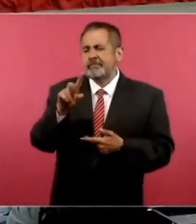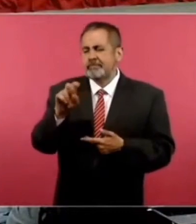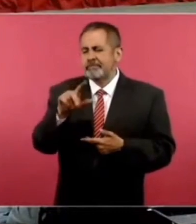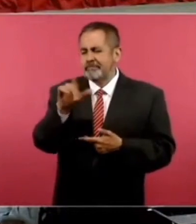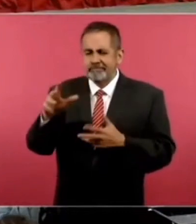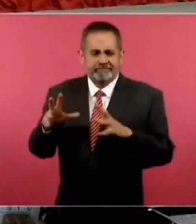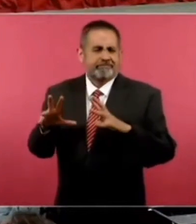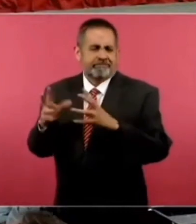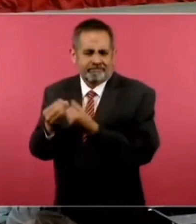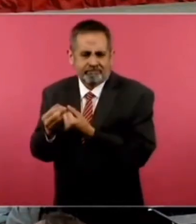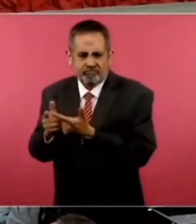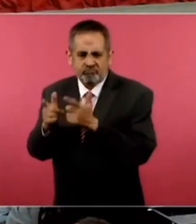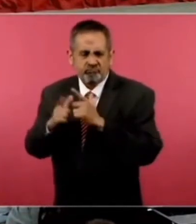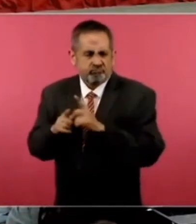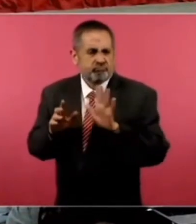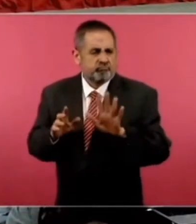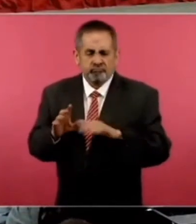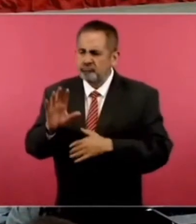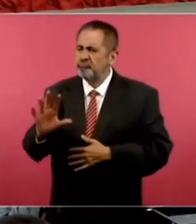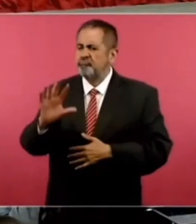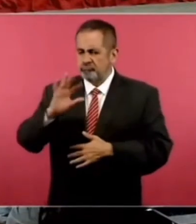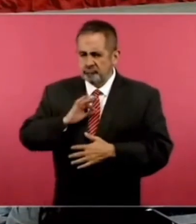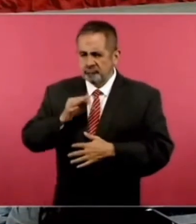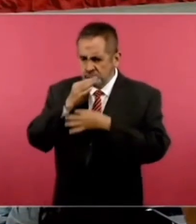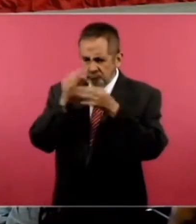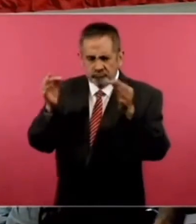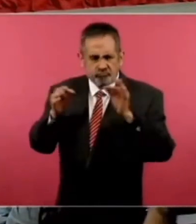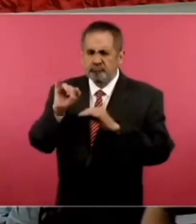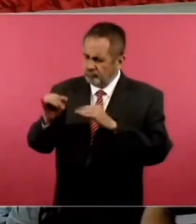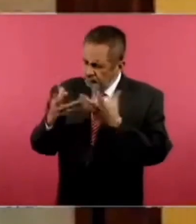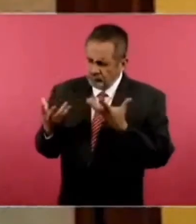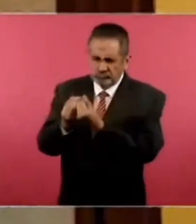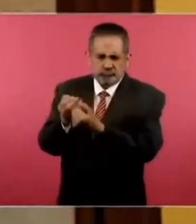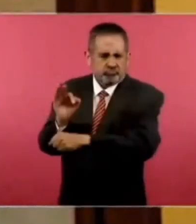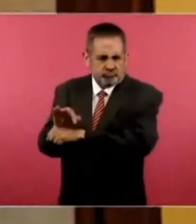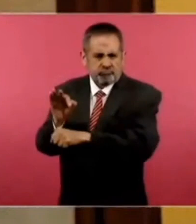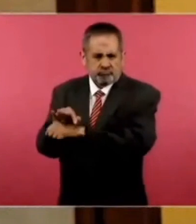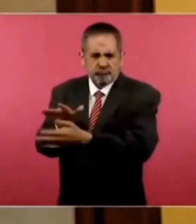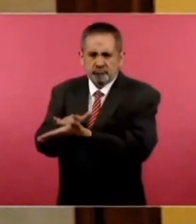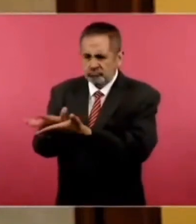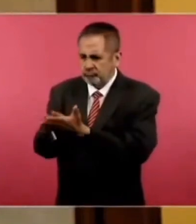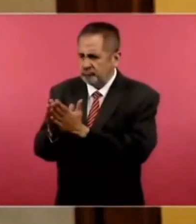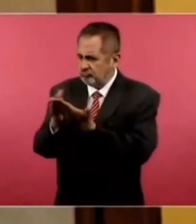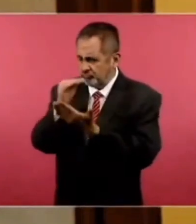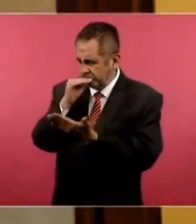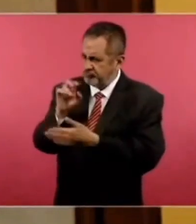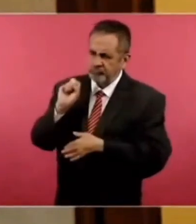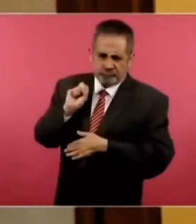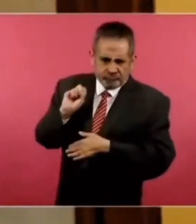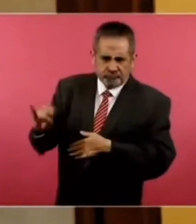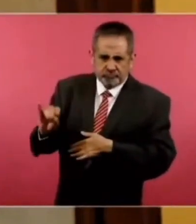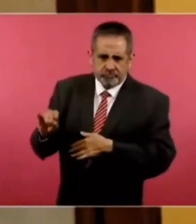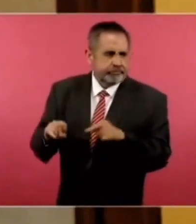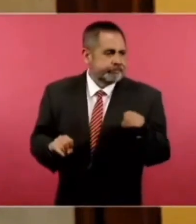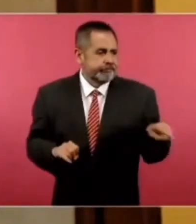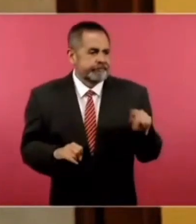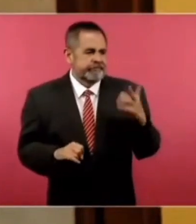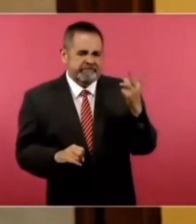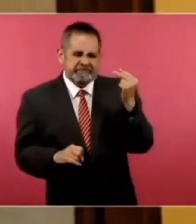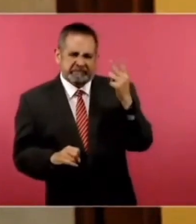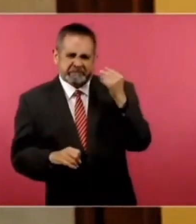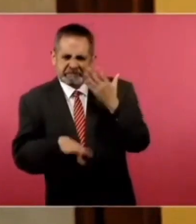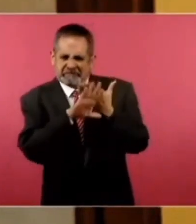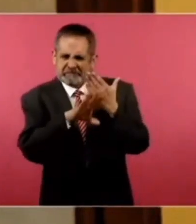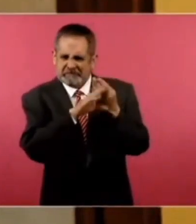Arispe. Nos manifestaron públicamente su adición más persistente que la ofensiva de